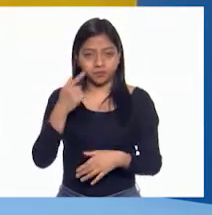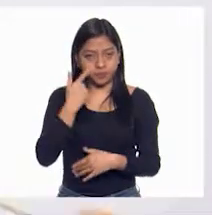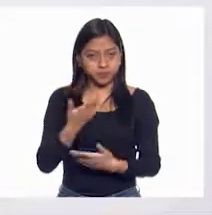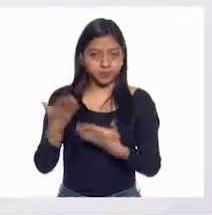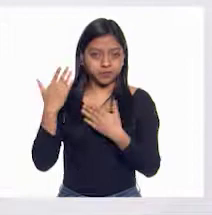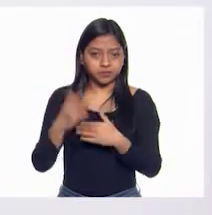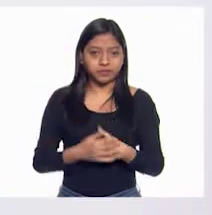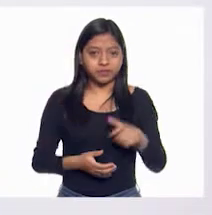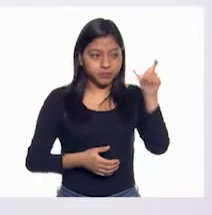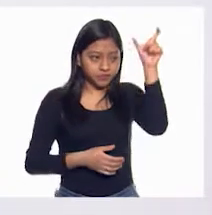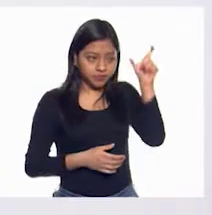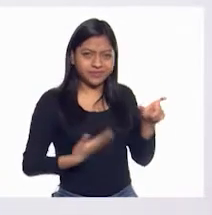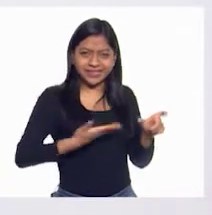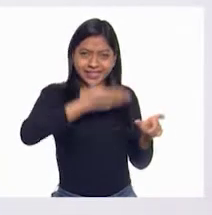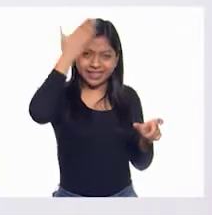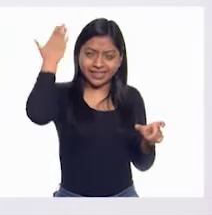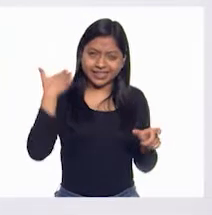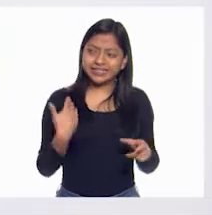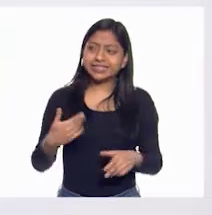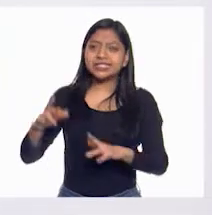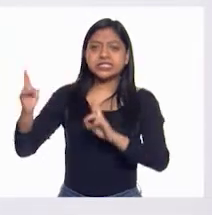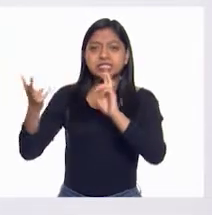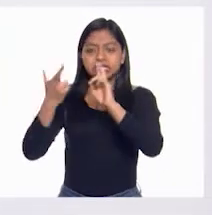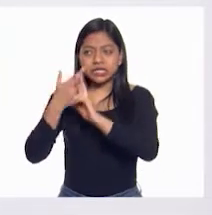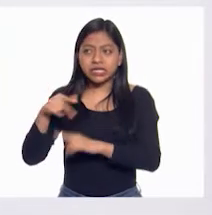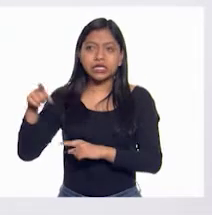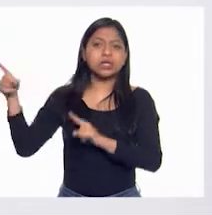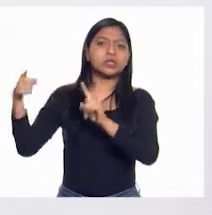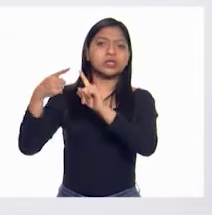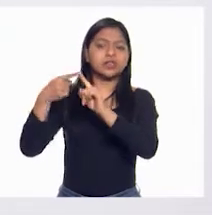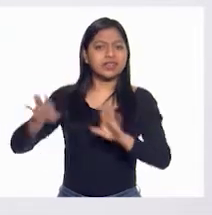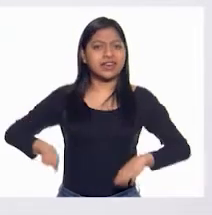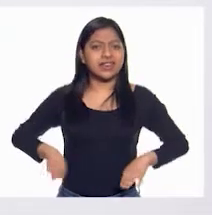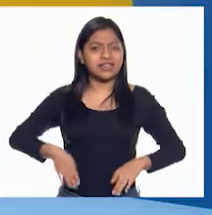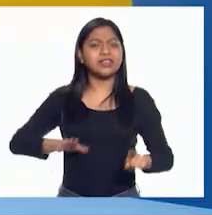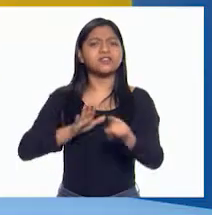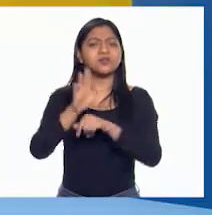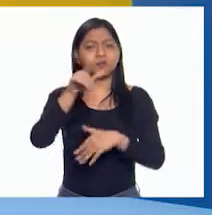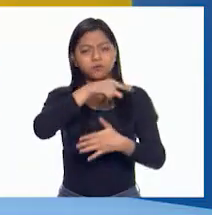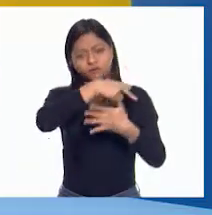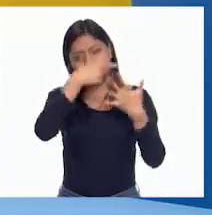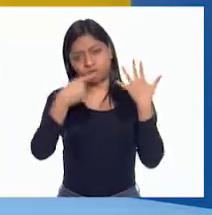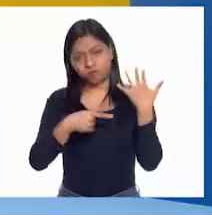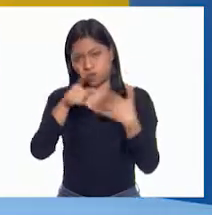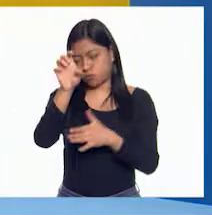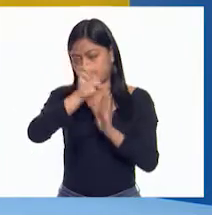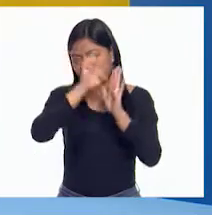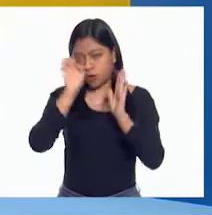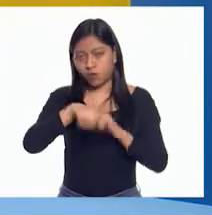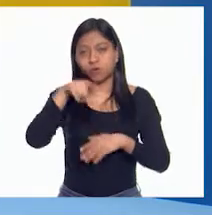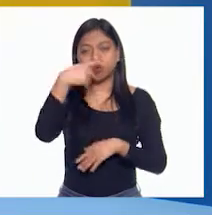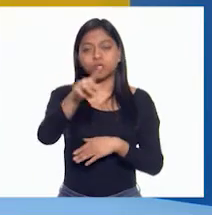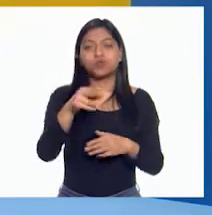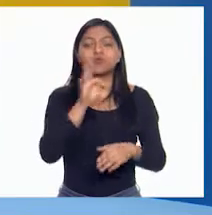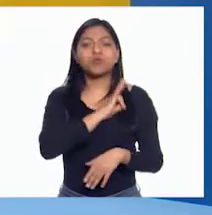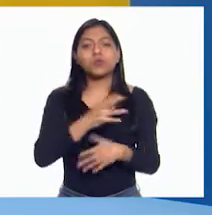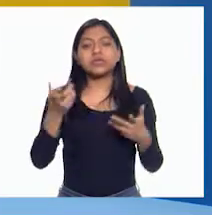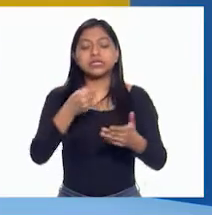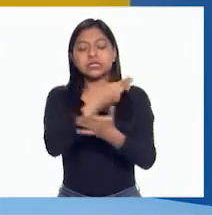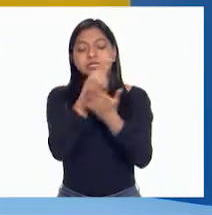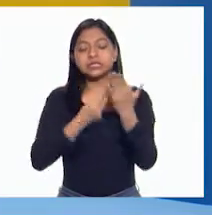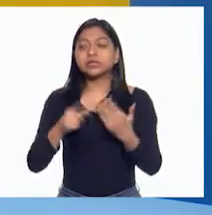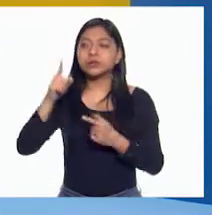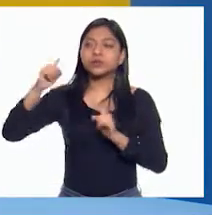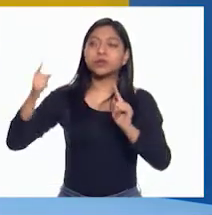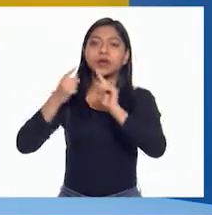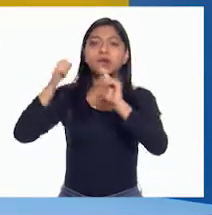las características de la iglesia y la religión de aquella época. Pueden, por ejemplo, hacer el dibujo de una iglesia y